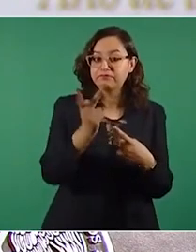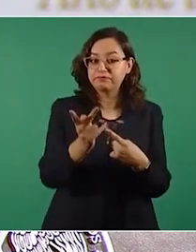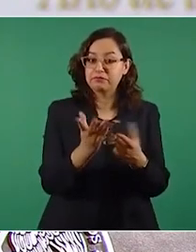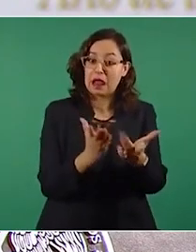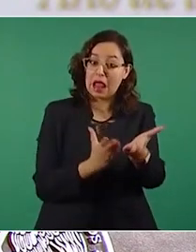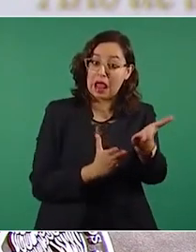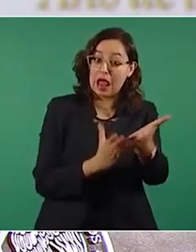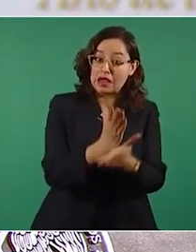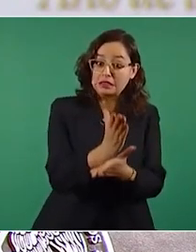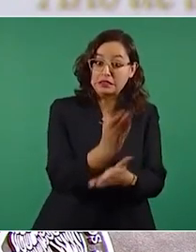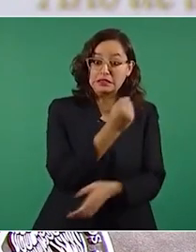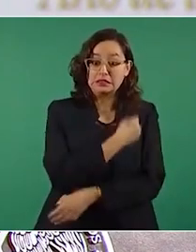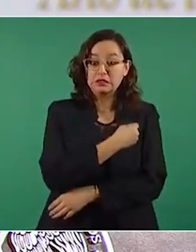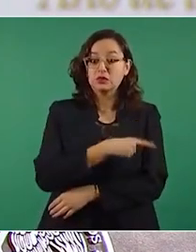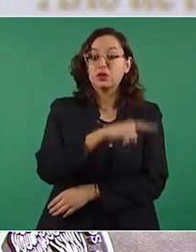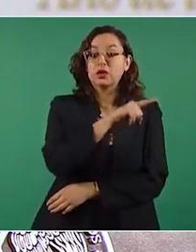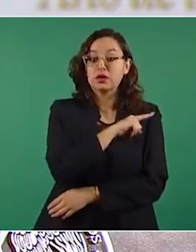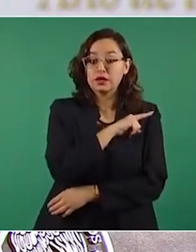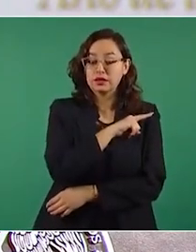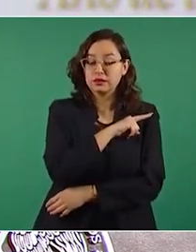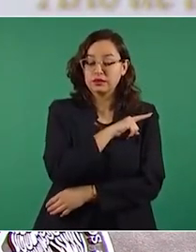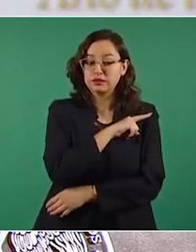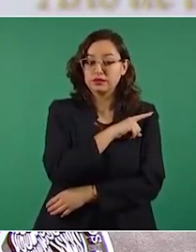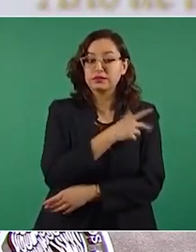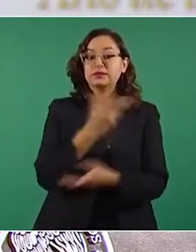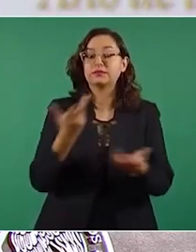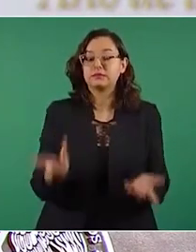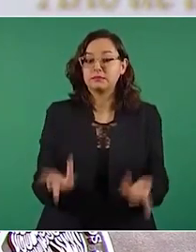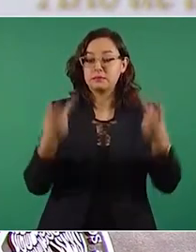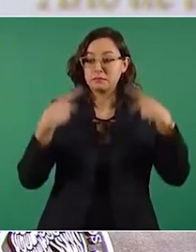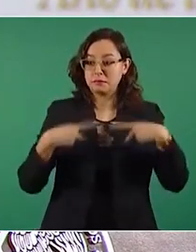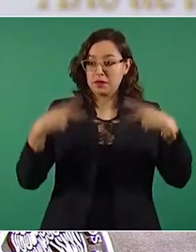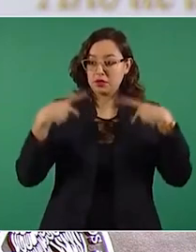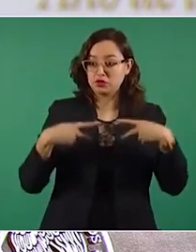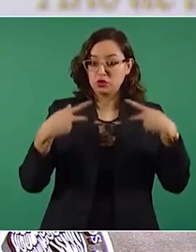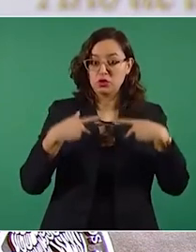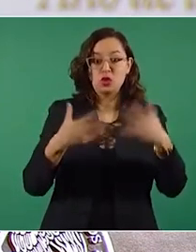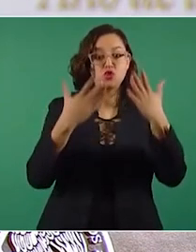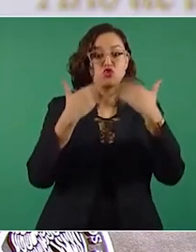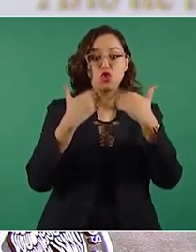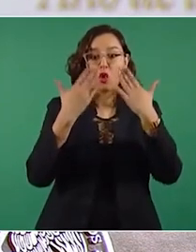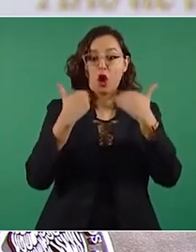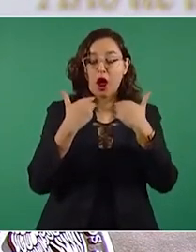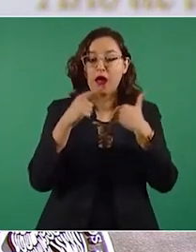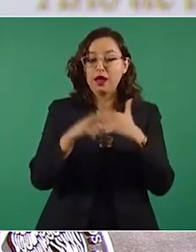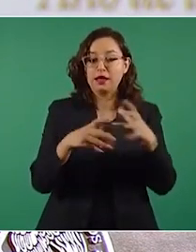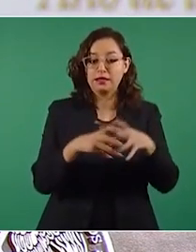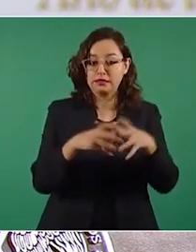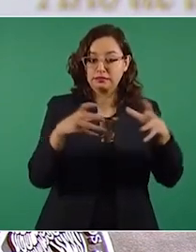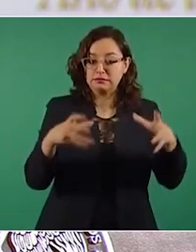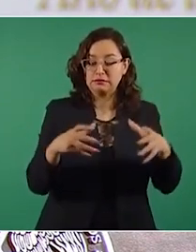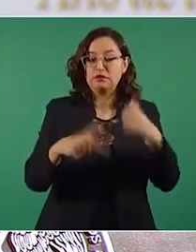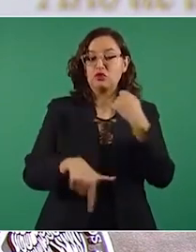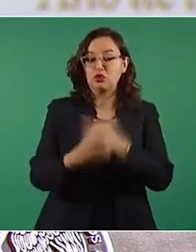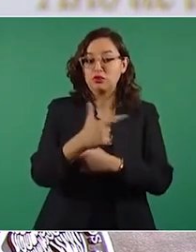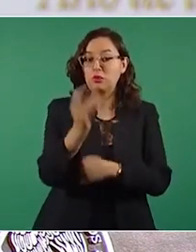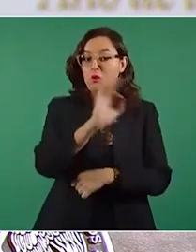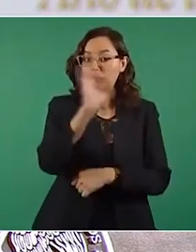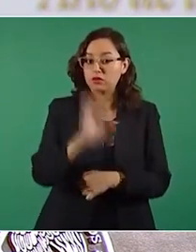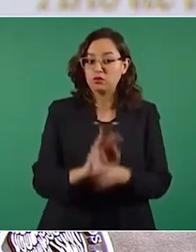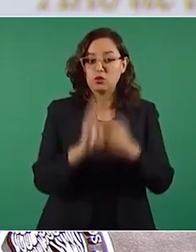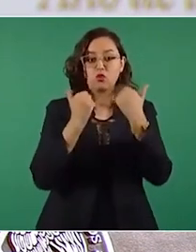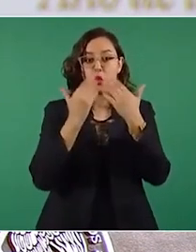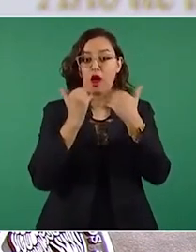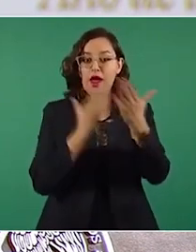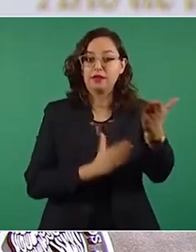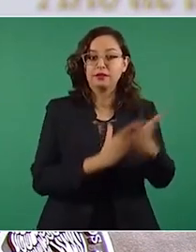a la salud. Ahí el Coneval registró que las personas sin acceso a la salud habían aumentado 12%. Esto